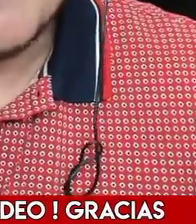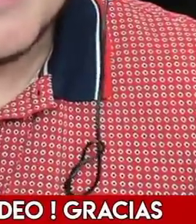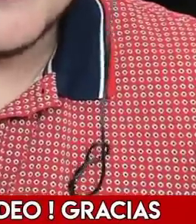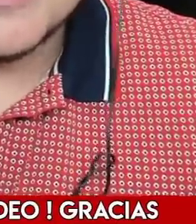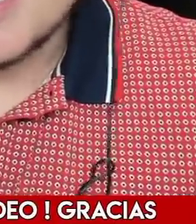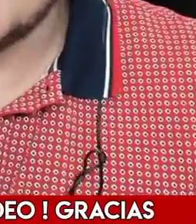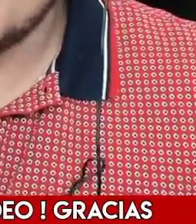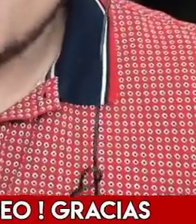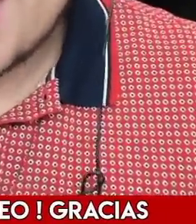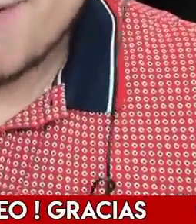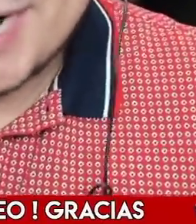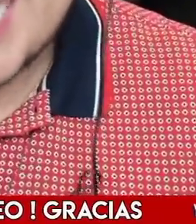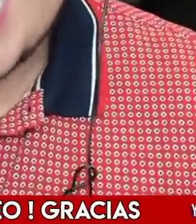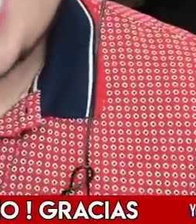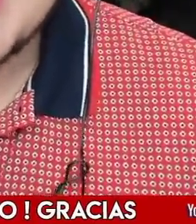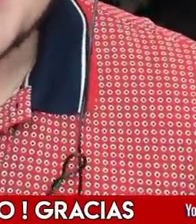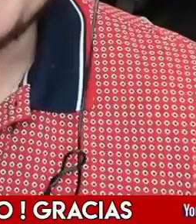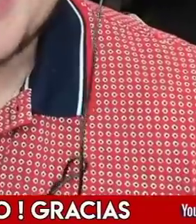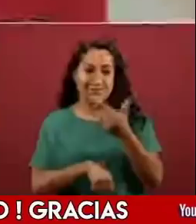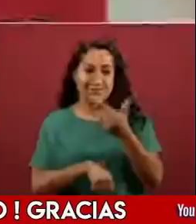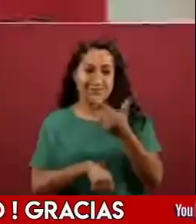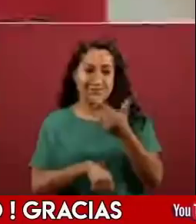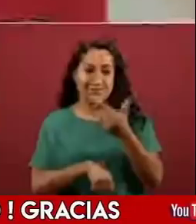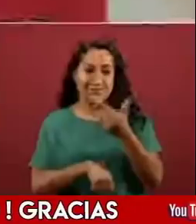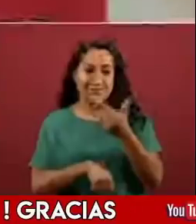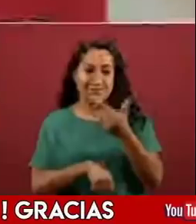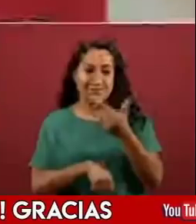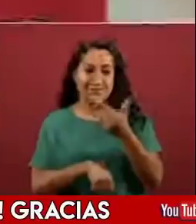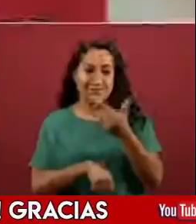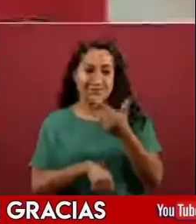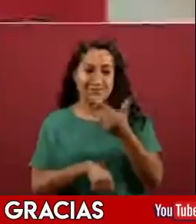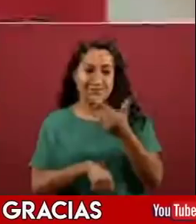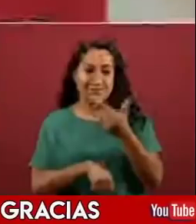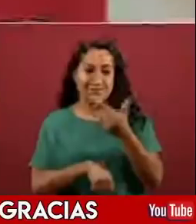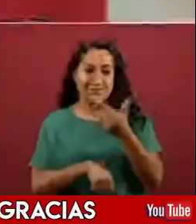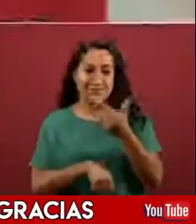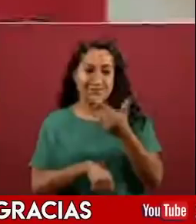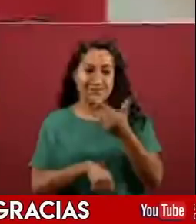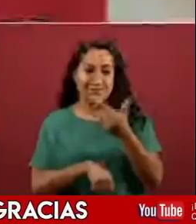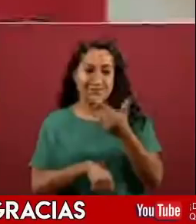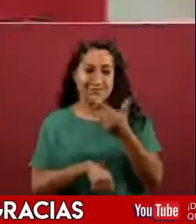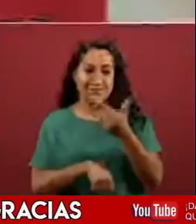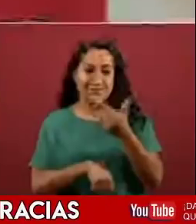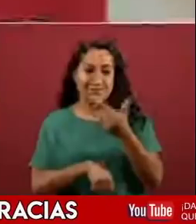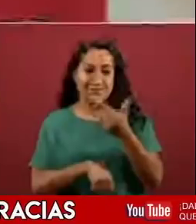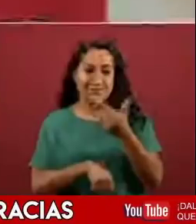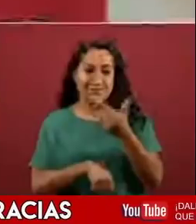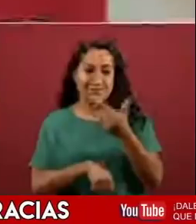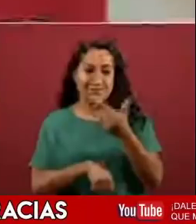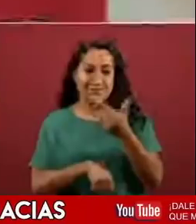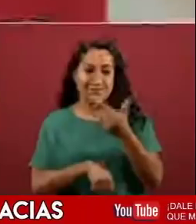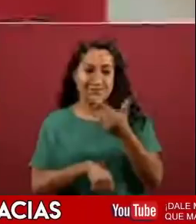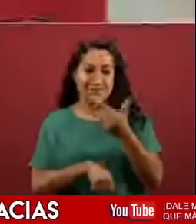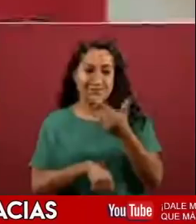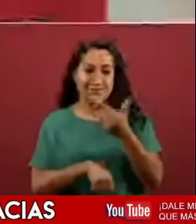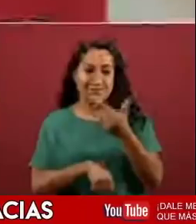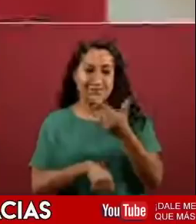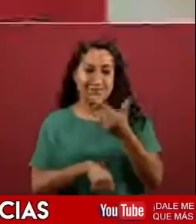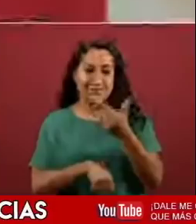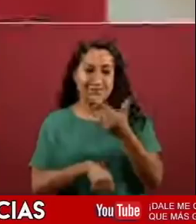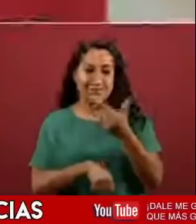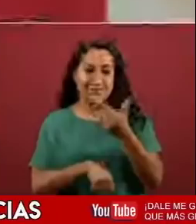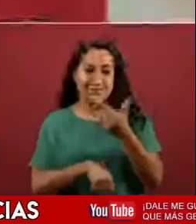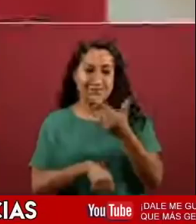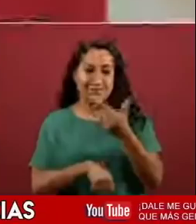deberían de checarla habla de la lealtad que debe de existir y de hablar con la verdad pero bueno el doctor Hugo